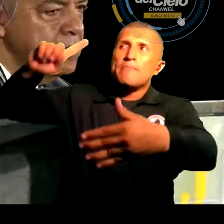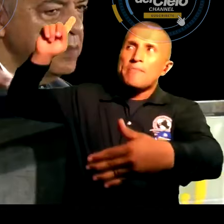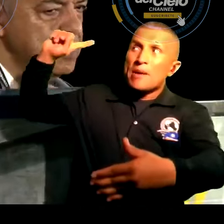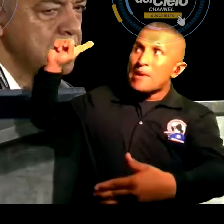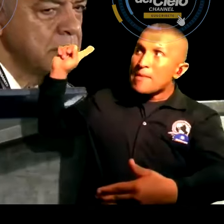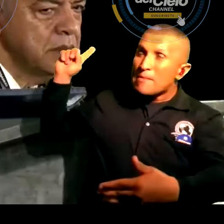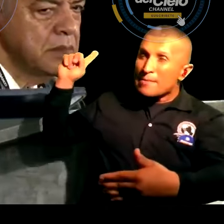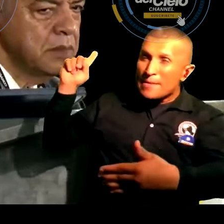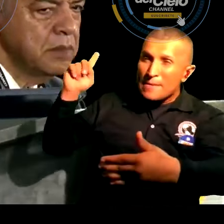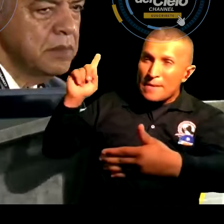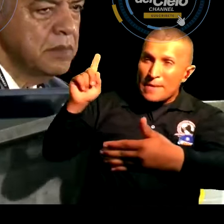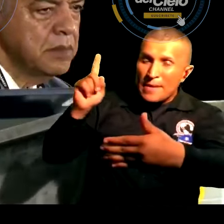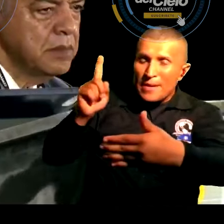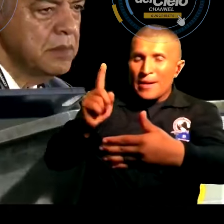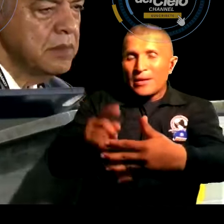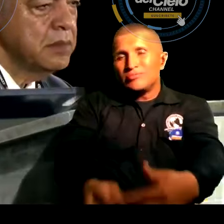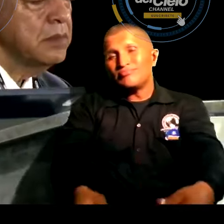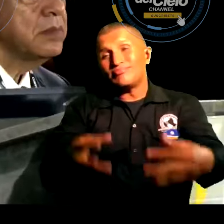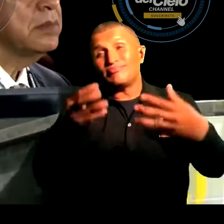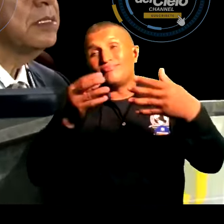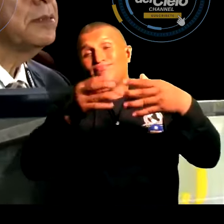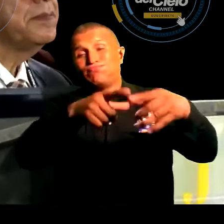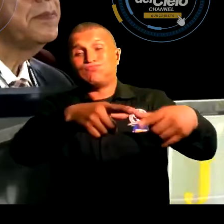existen muchos evangelios.